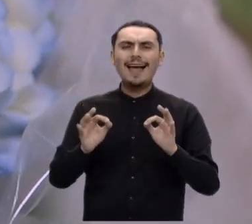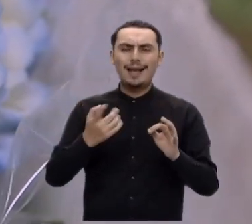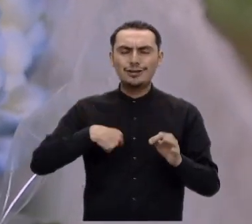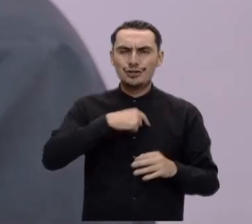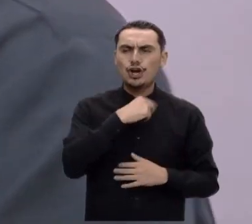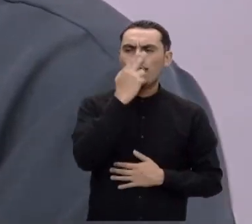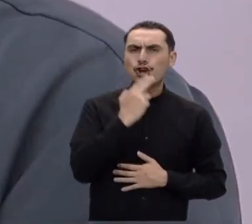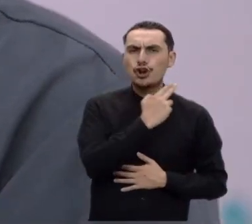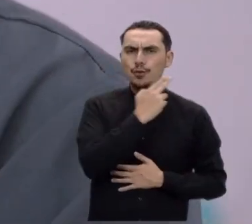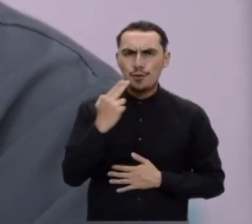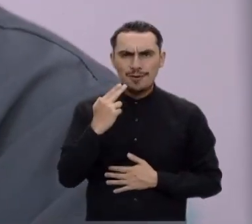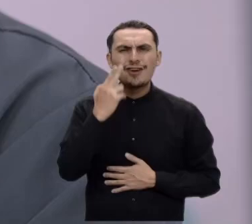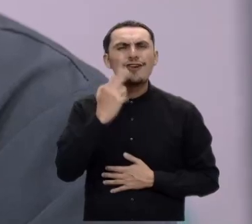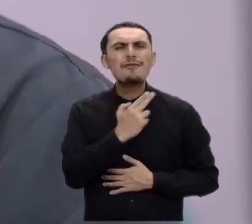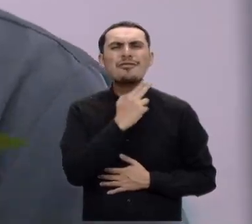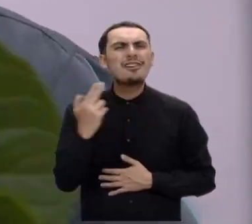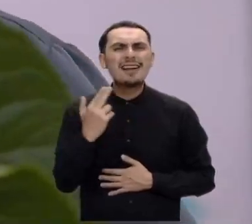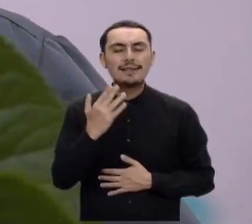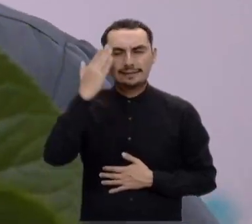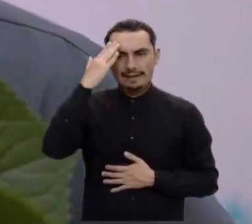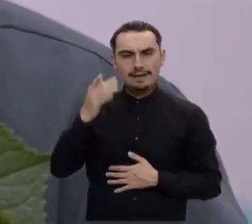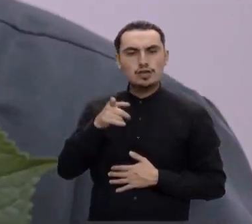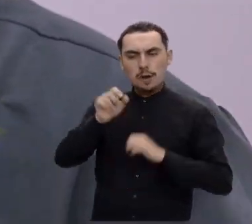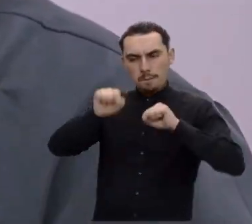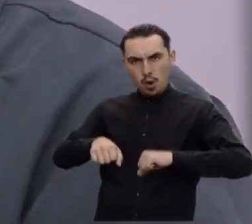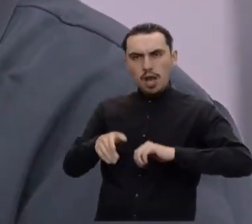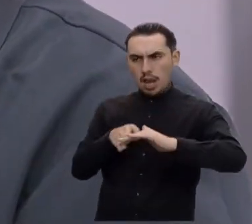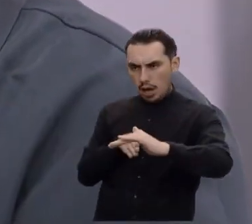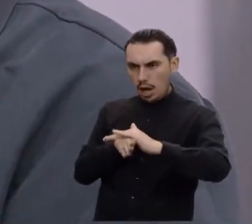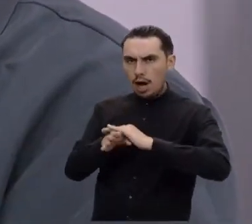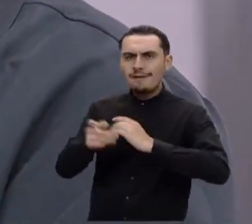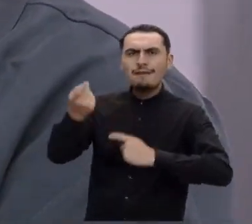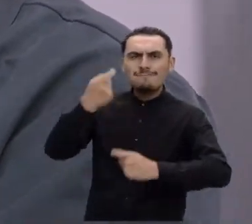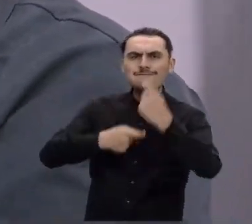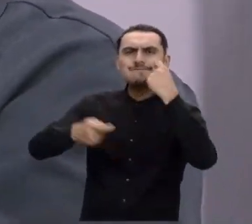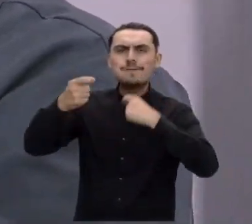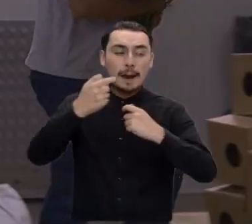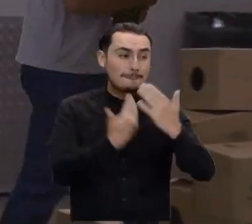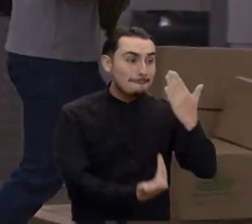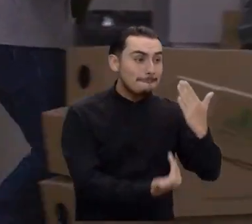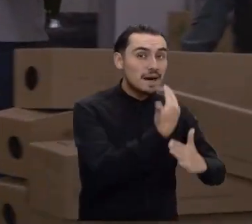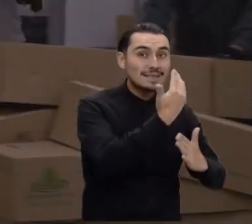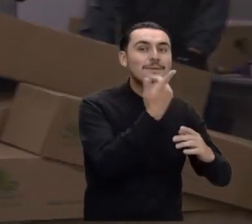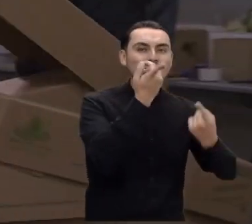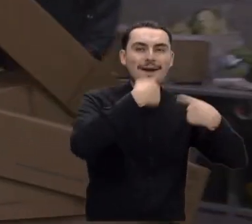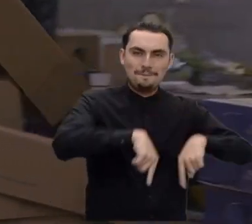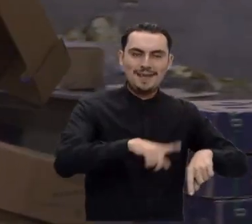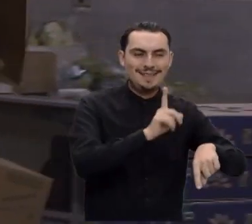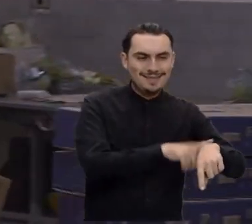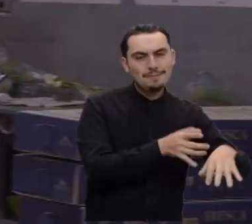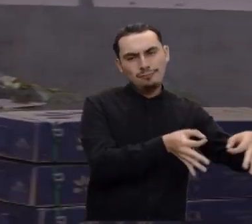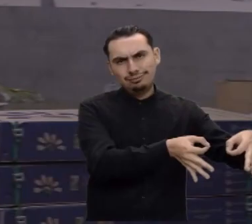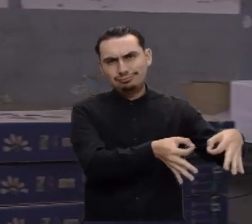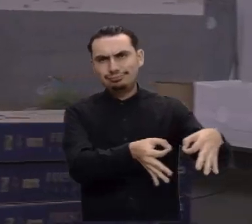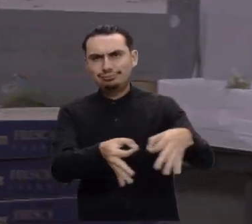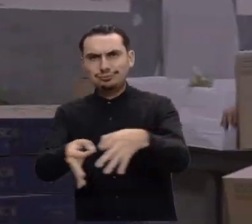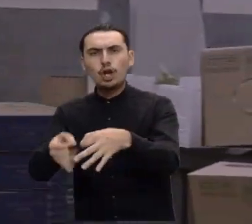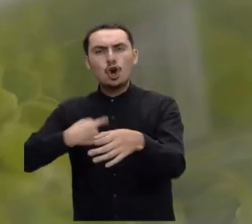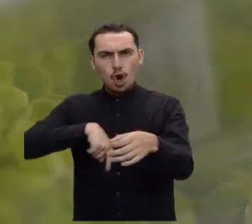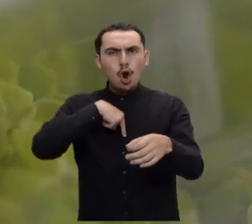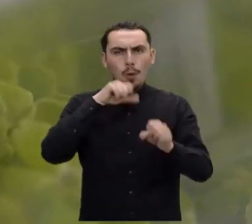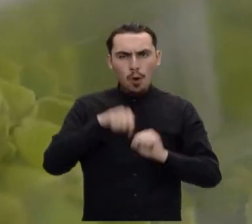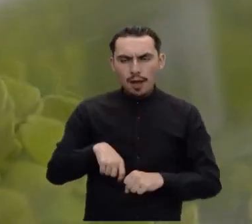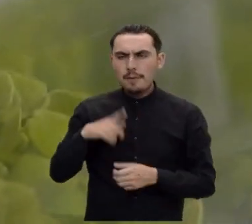que estamos comprometidos, a que no solo sea admisibilidad, sino en un momento inicial, sino en el tiempo, ¿cierto? Que nos